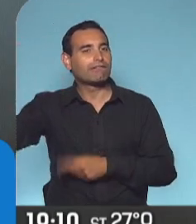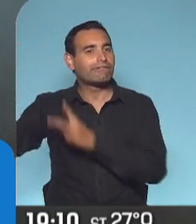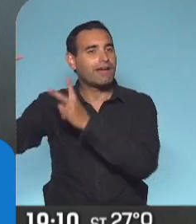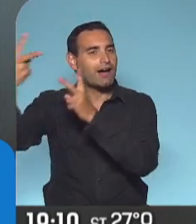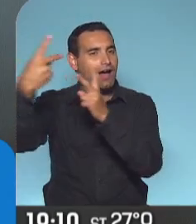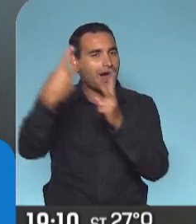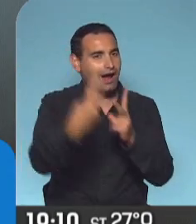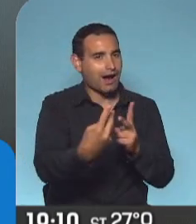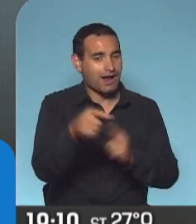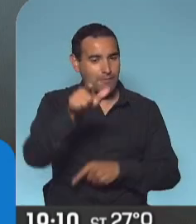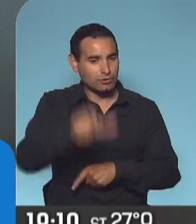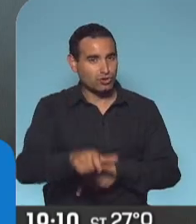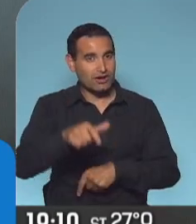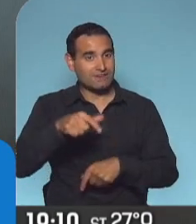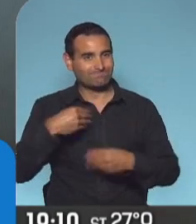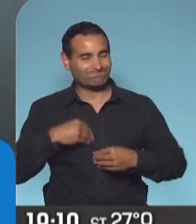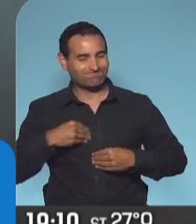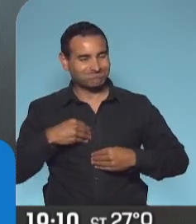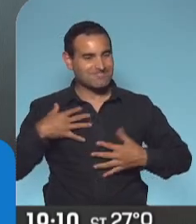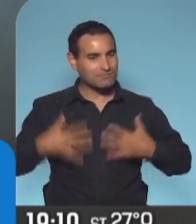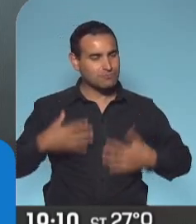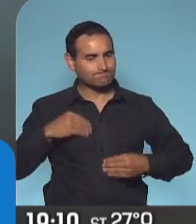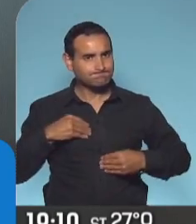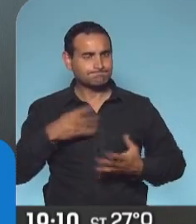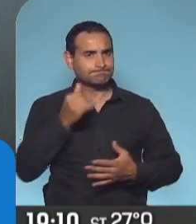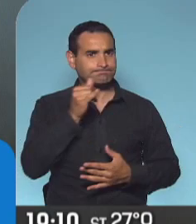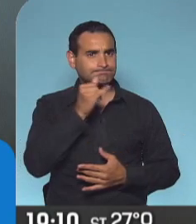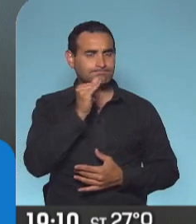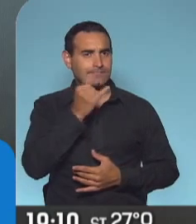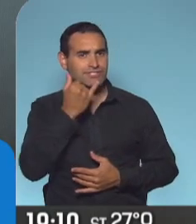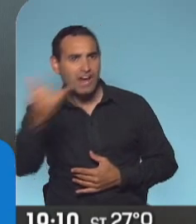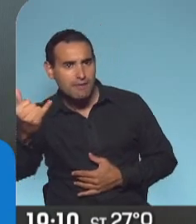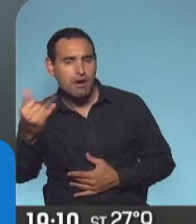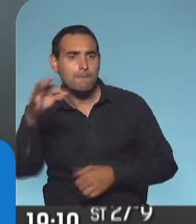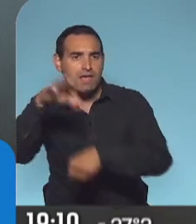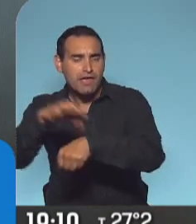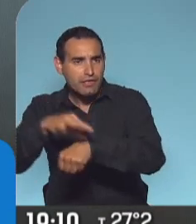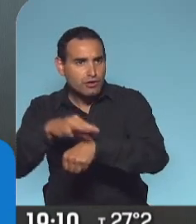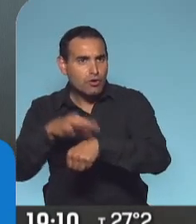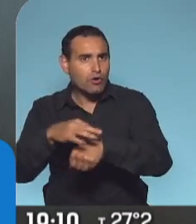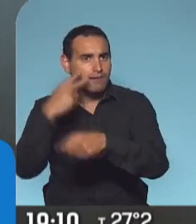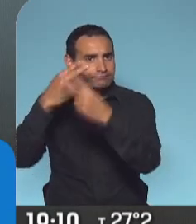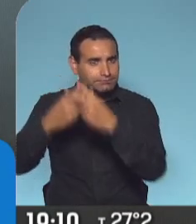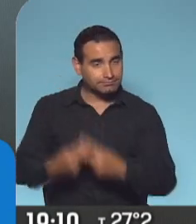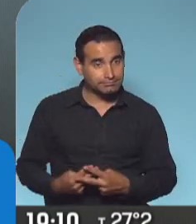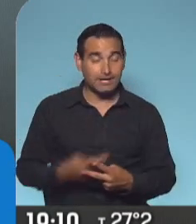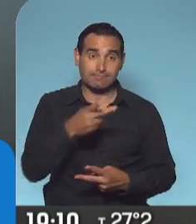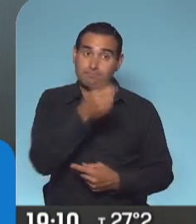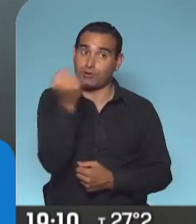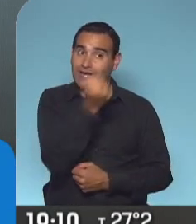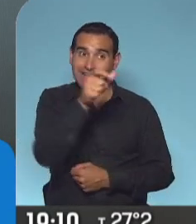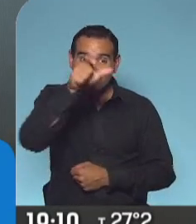en cuanto tiene un síntoma de dirigirse, llamar al médico para hacer un diagnóstico es